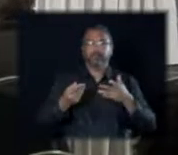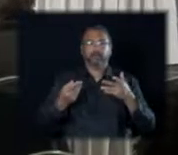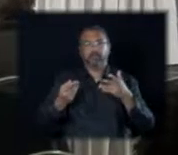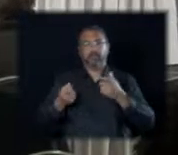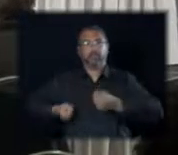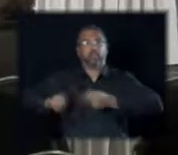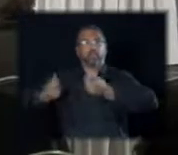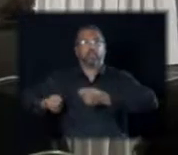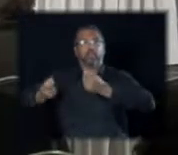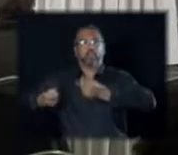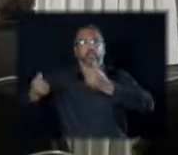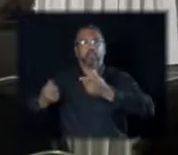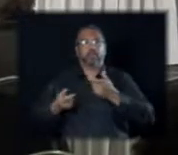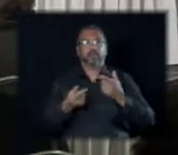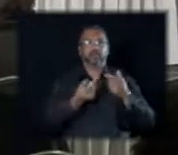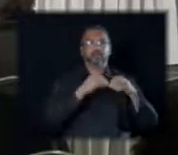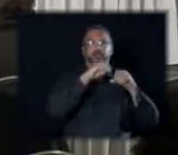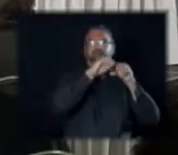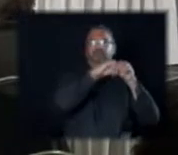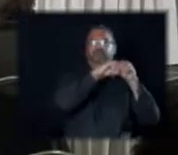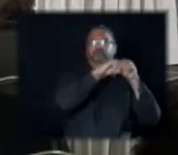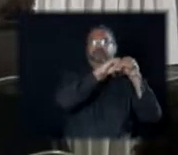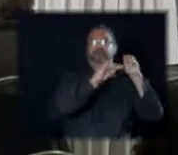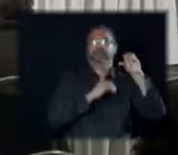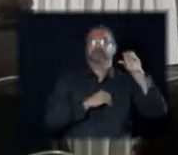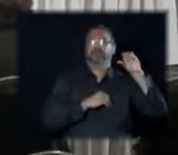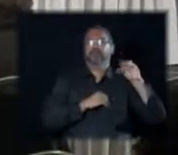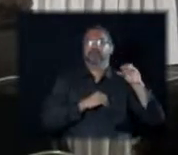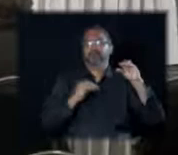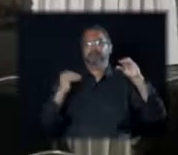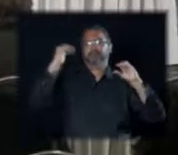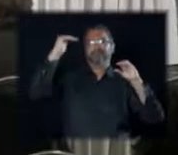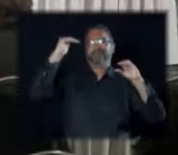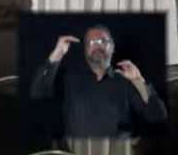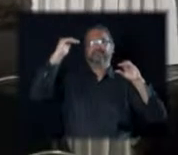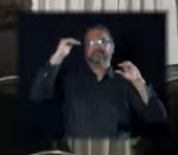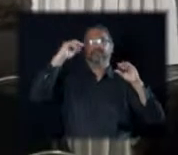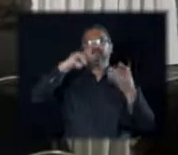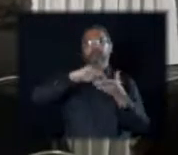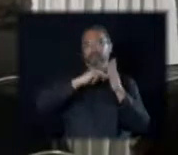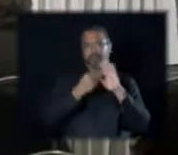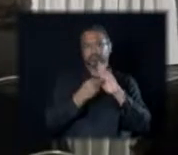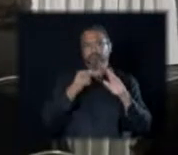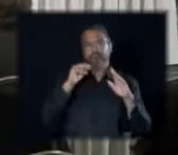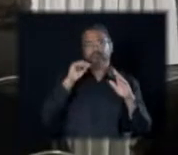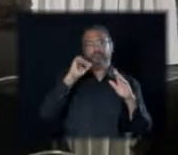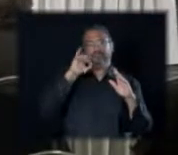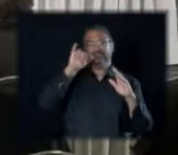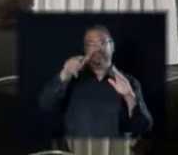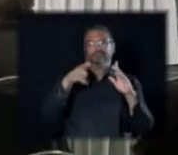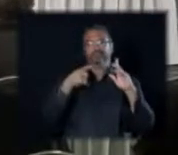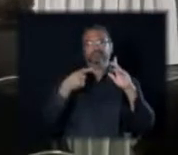más de lo que estaba en presupuesto y de lo que estaba realmente disponible para gastar. Es decir,